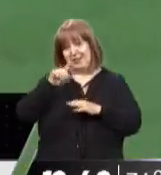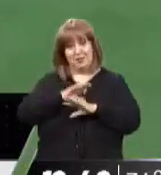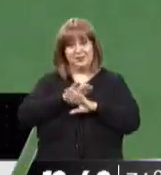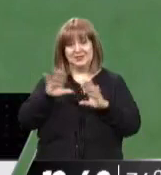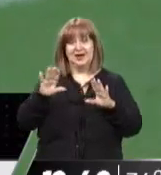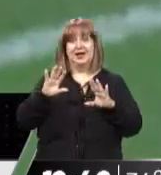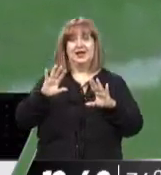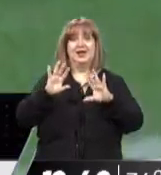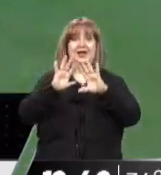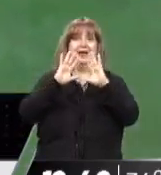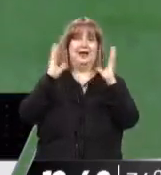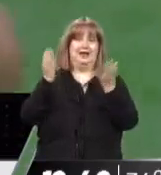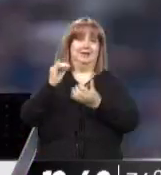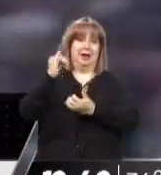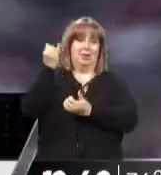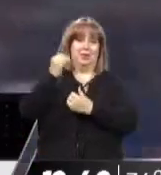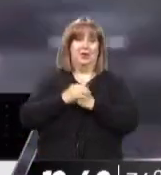gol,